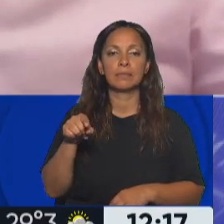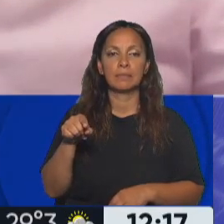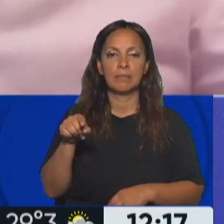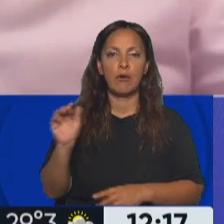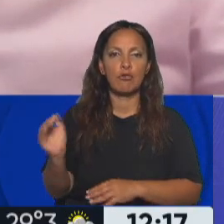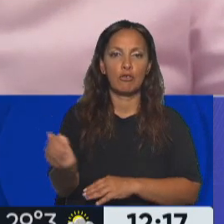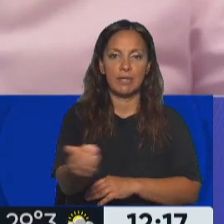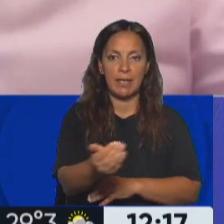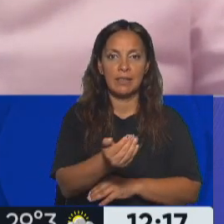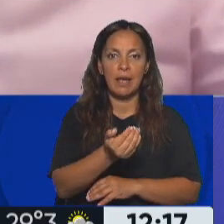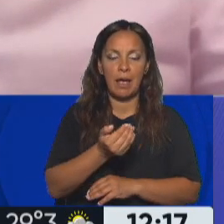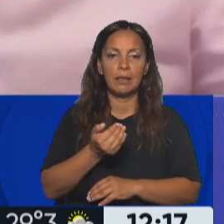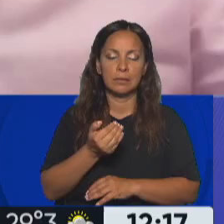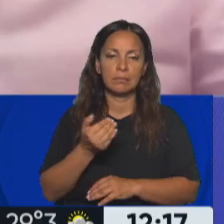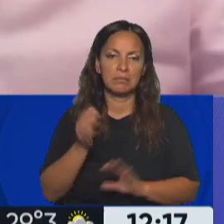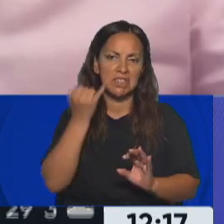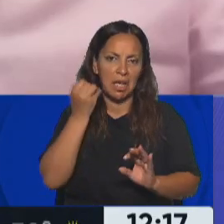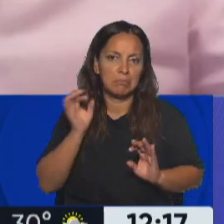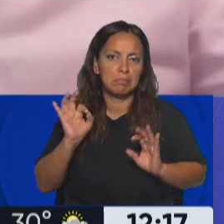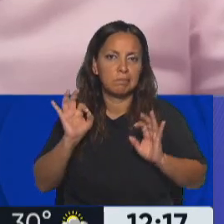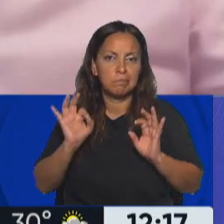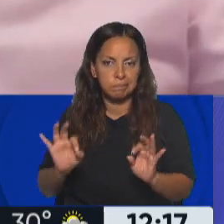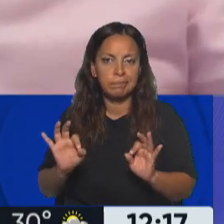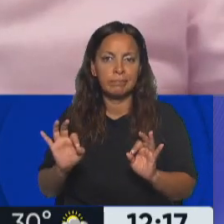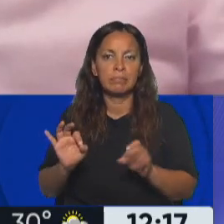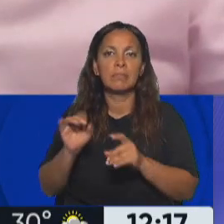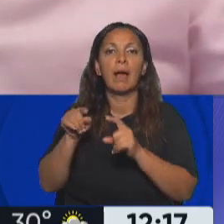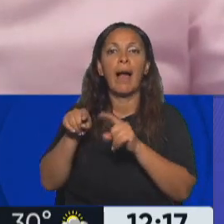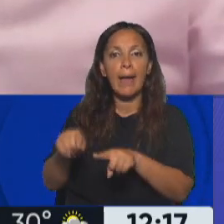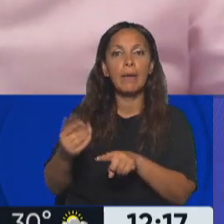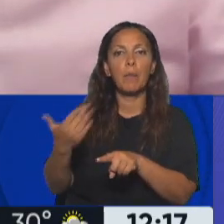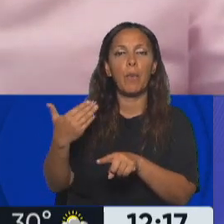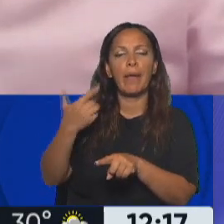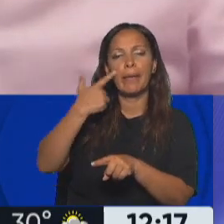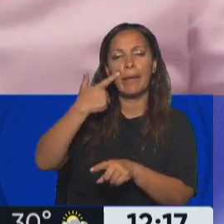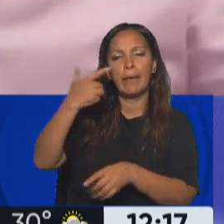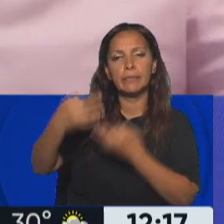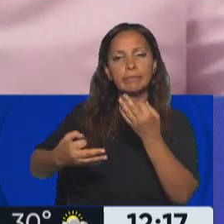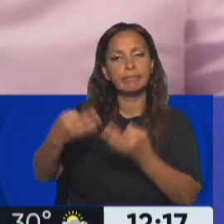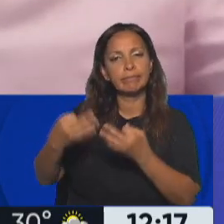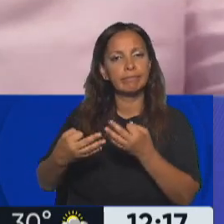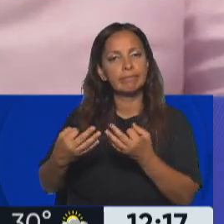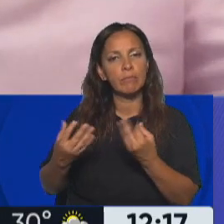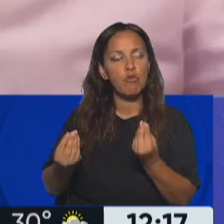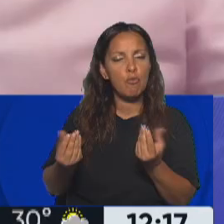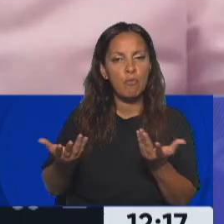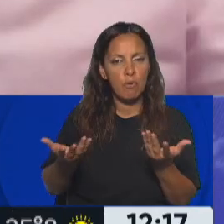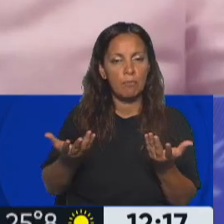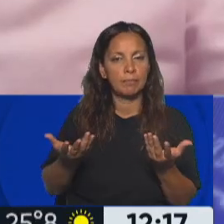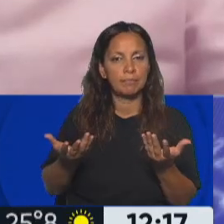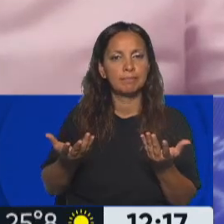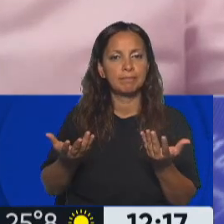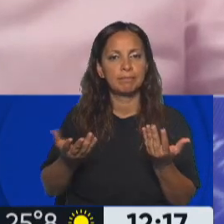cosecha gruesa levantada y ahí se vería cómo o se podría hacer